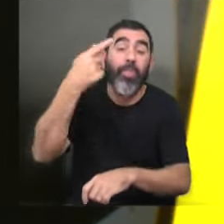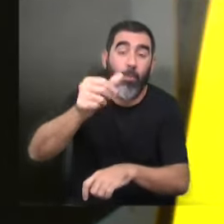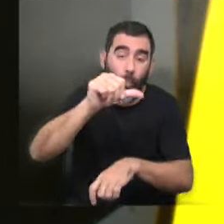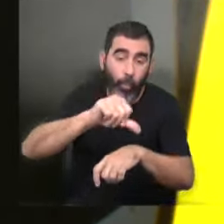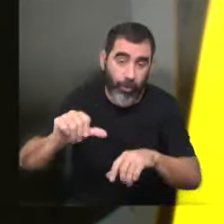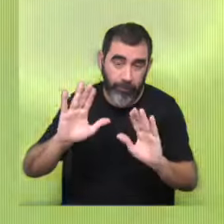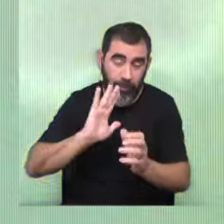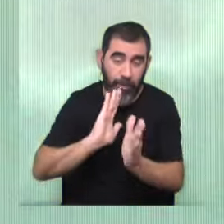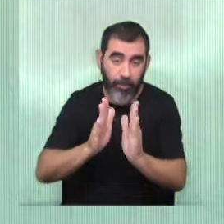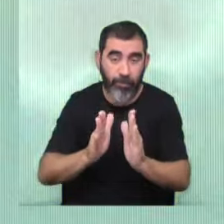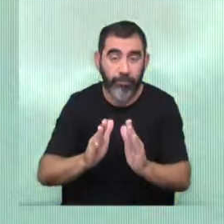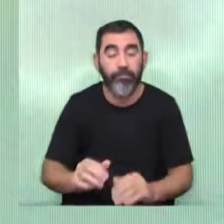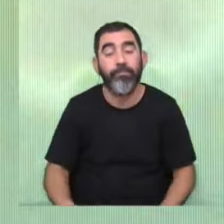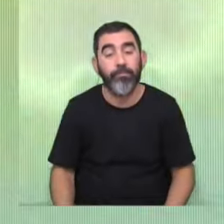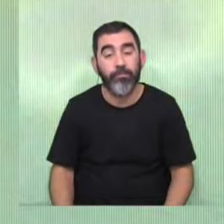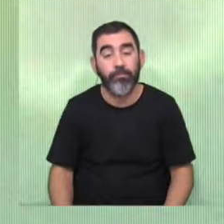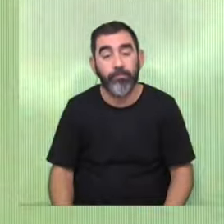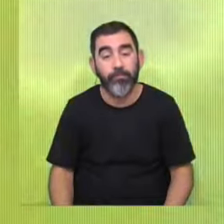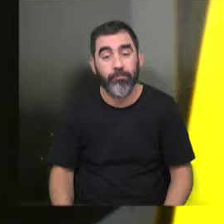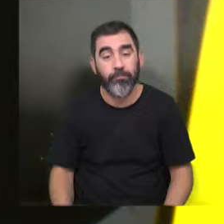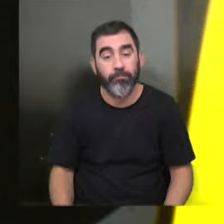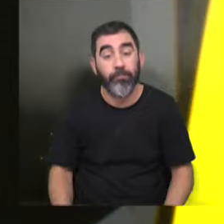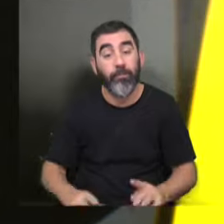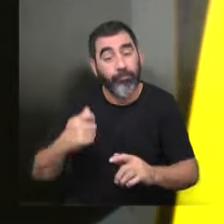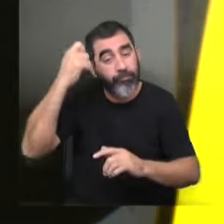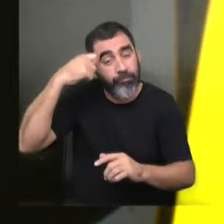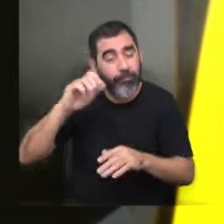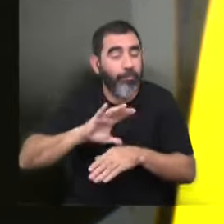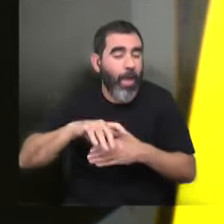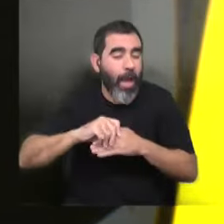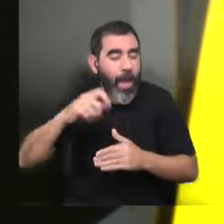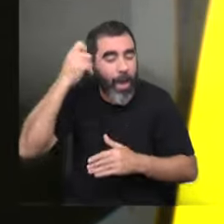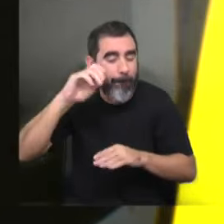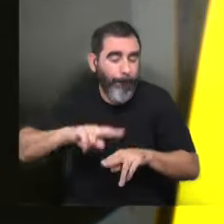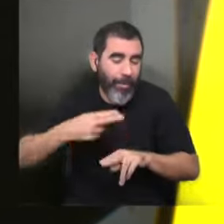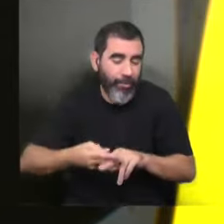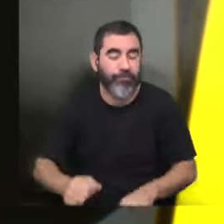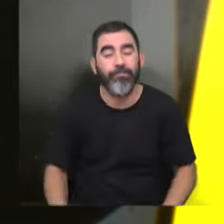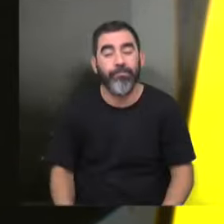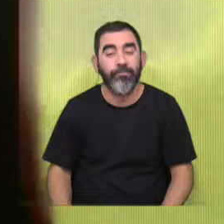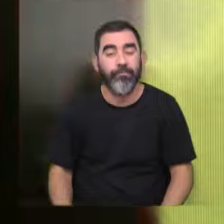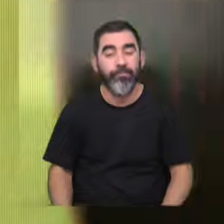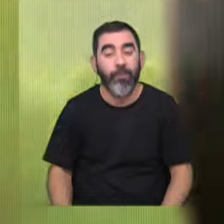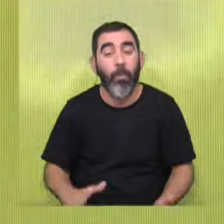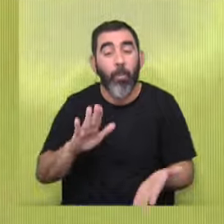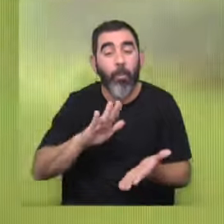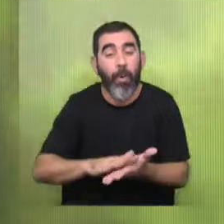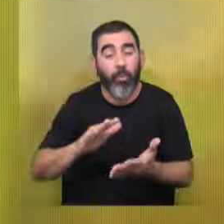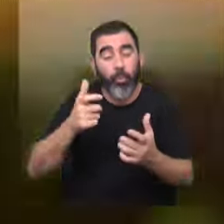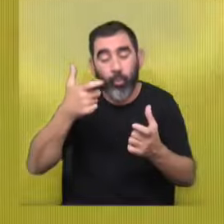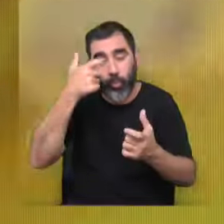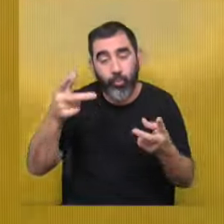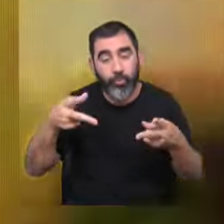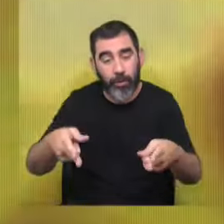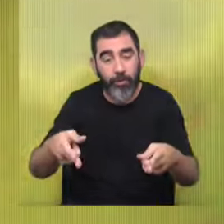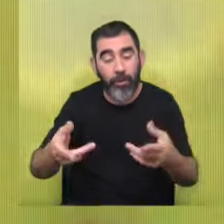este tratamiento. Y volver a recuperar la amistad con el peine después de esto. Gracias, Alexandra. Hasta la semana que viene. Pausa en Sobreciencia. A la